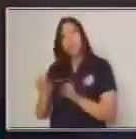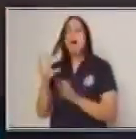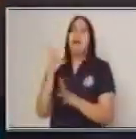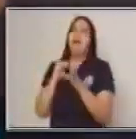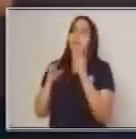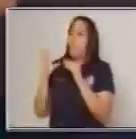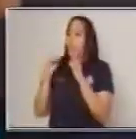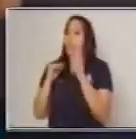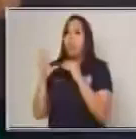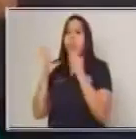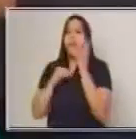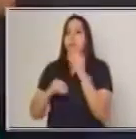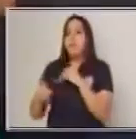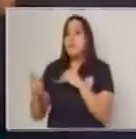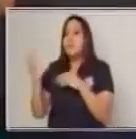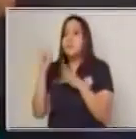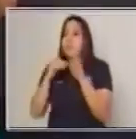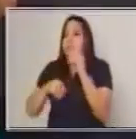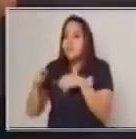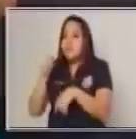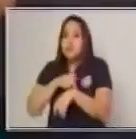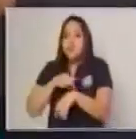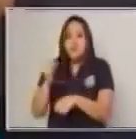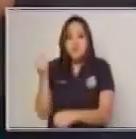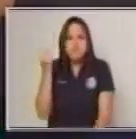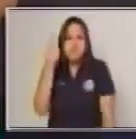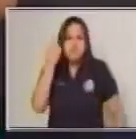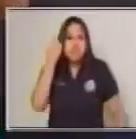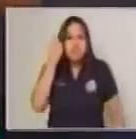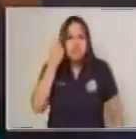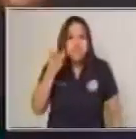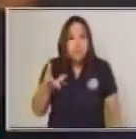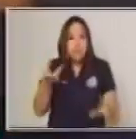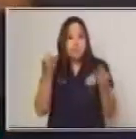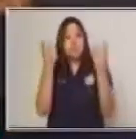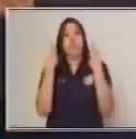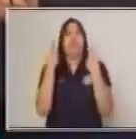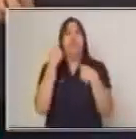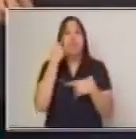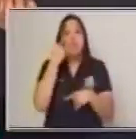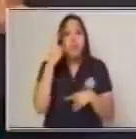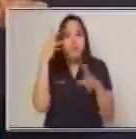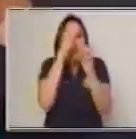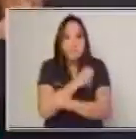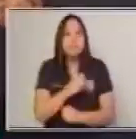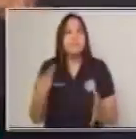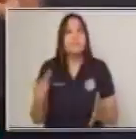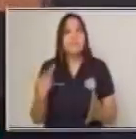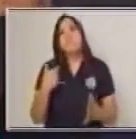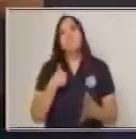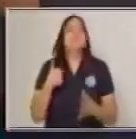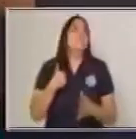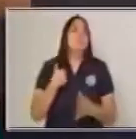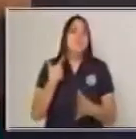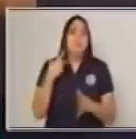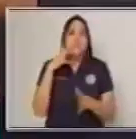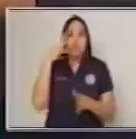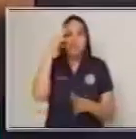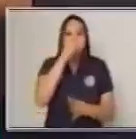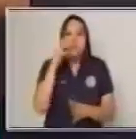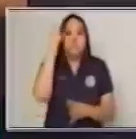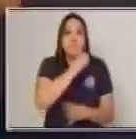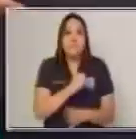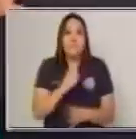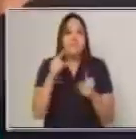a veces perdemos tanto el tiempo en intentar copiar todo lo que está diciendo, que a veces se nos pasan algunas